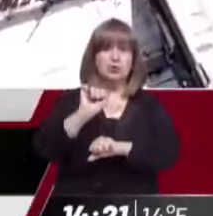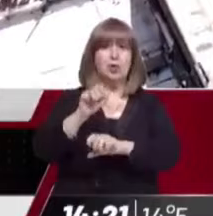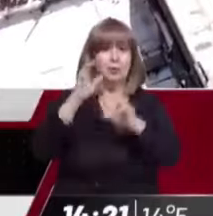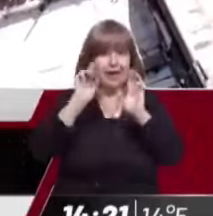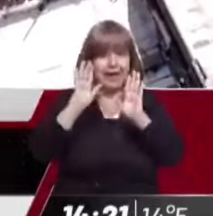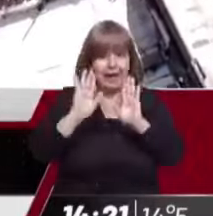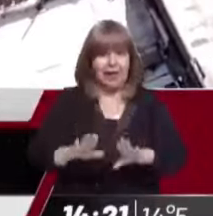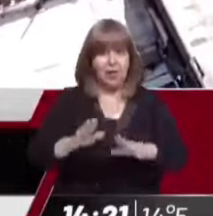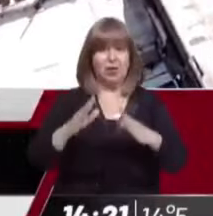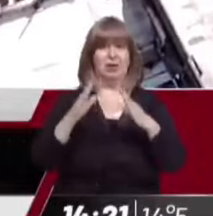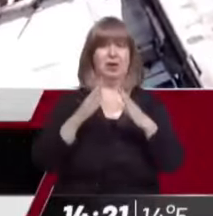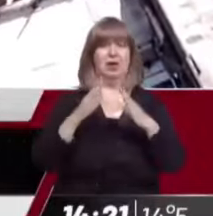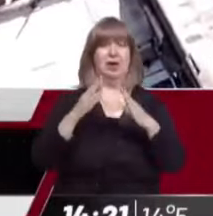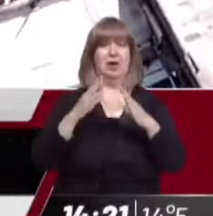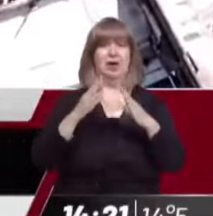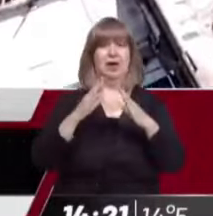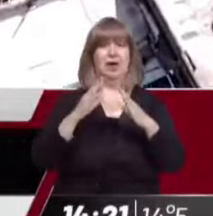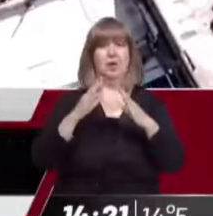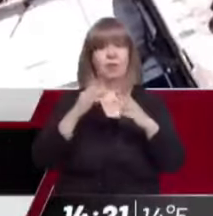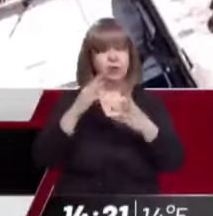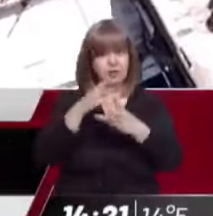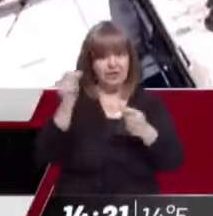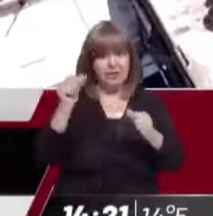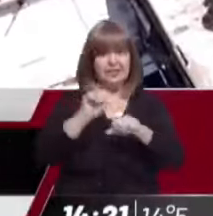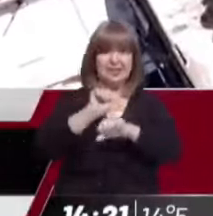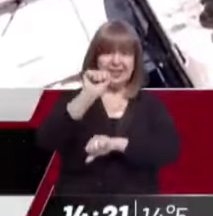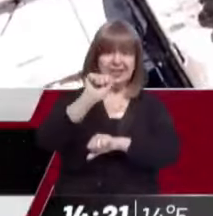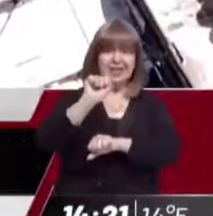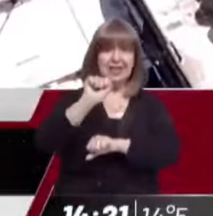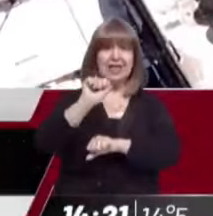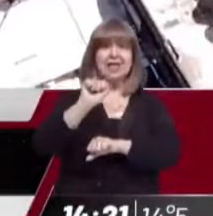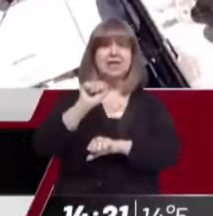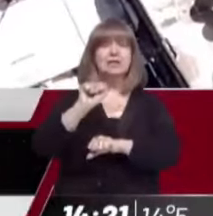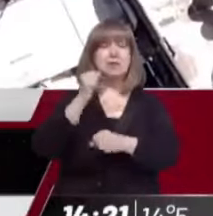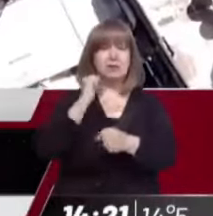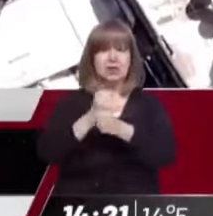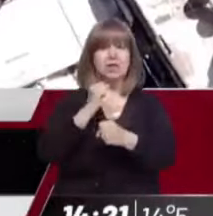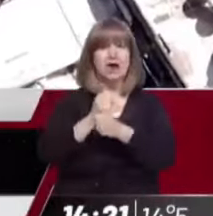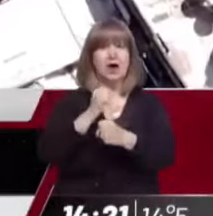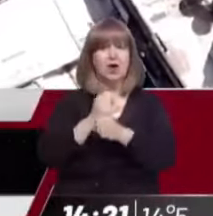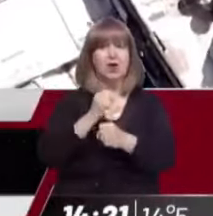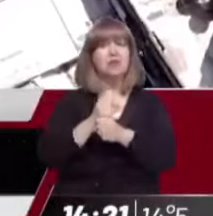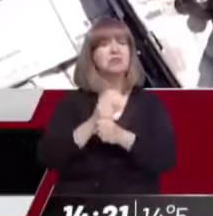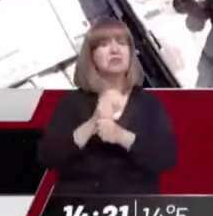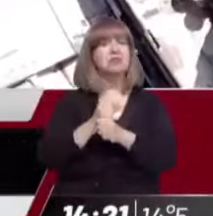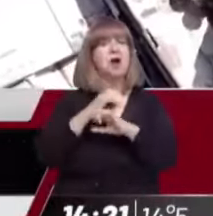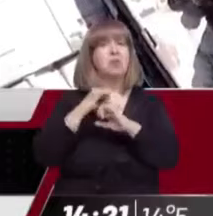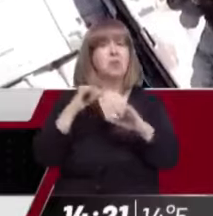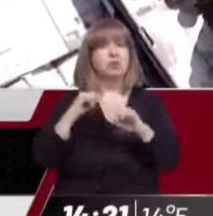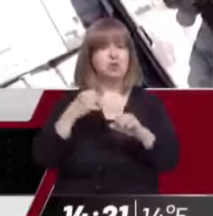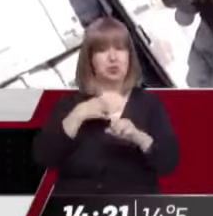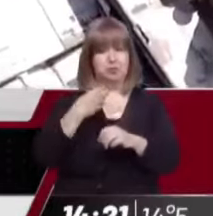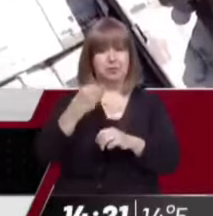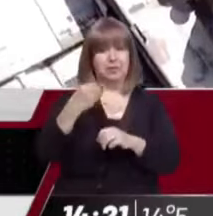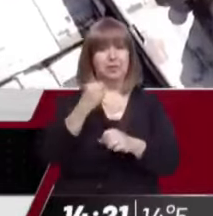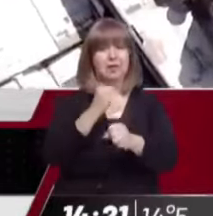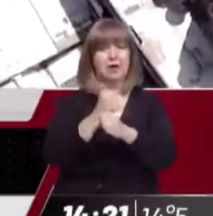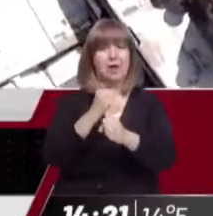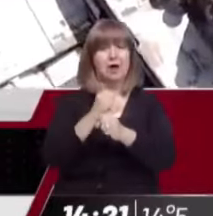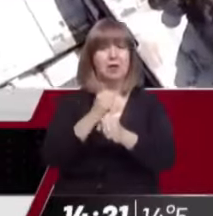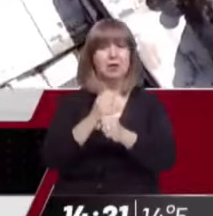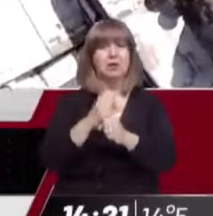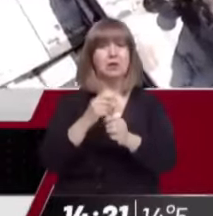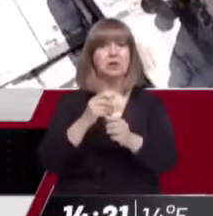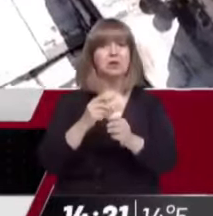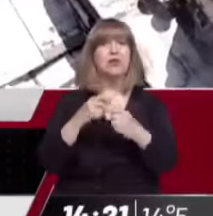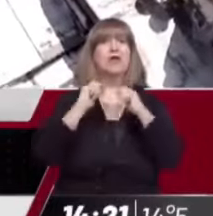quizás un arancel después al egreso, un impuesto al trabajo, que se obligue trabajo en el sector público. Y